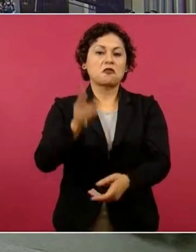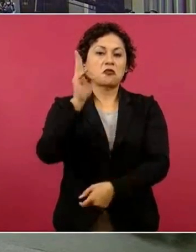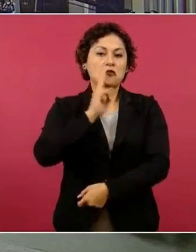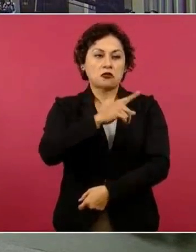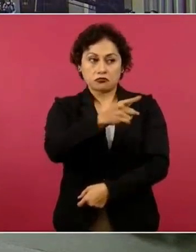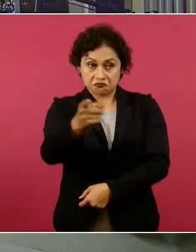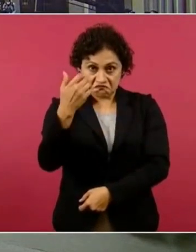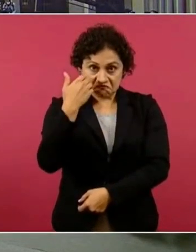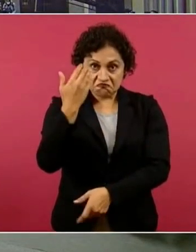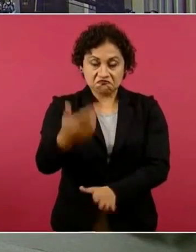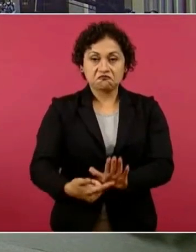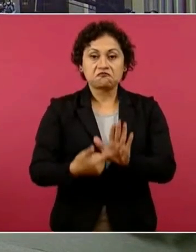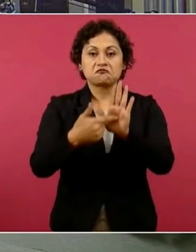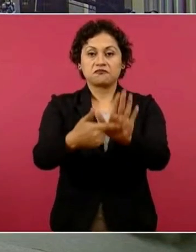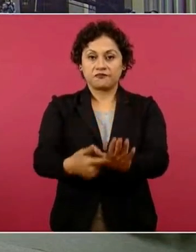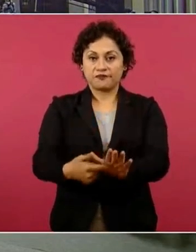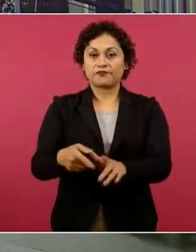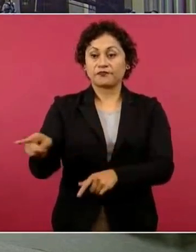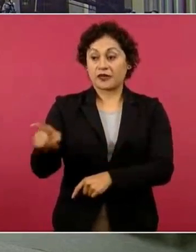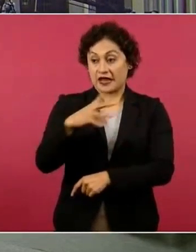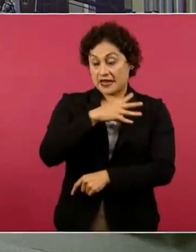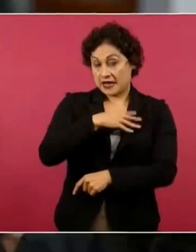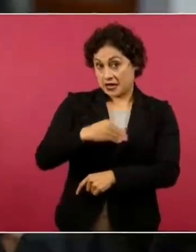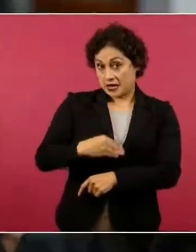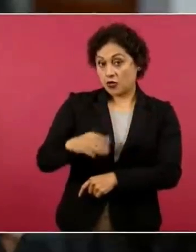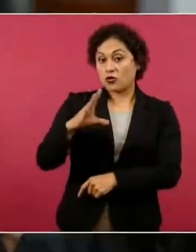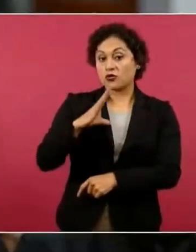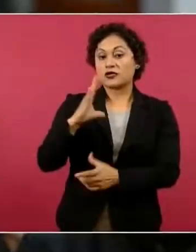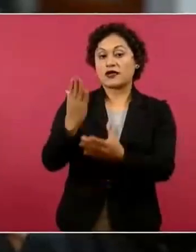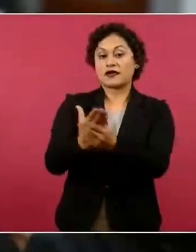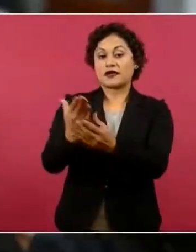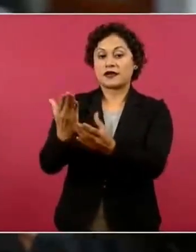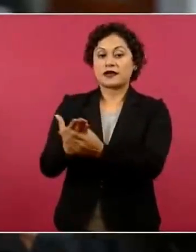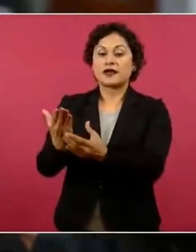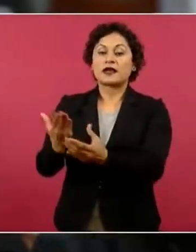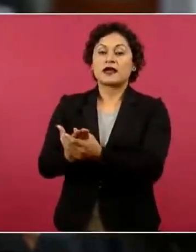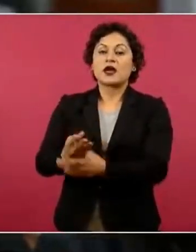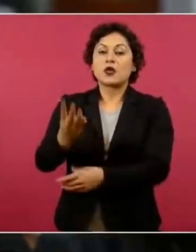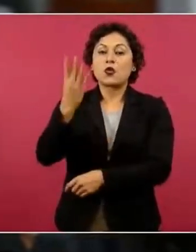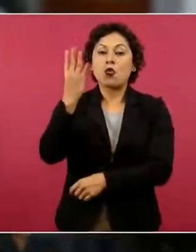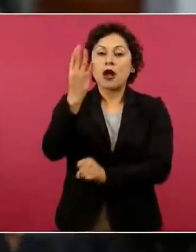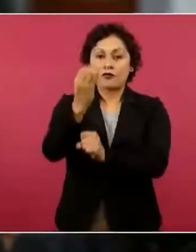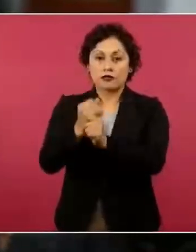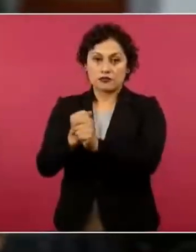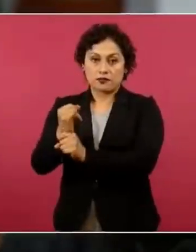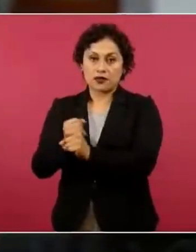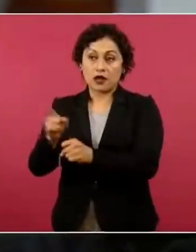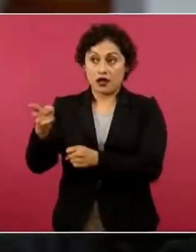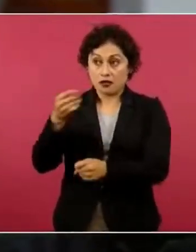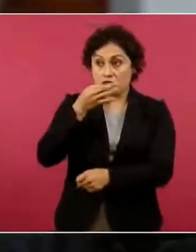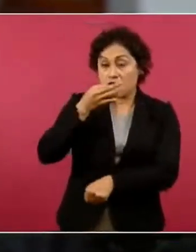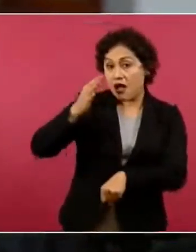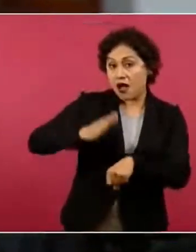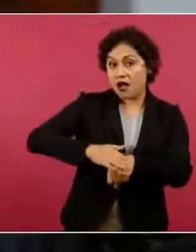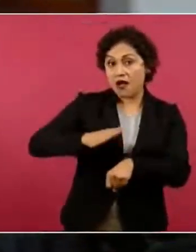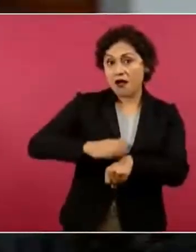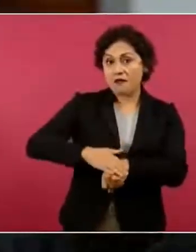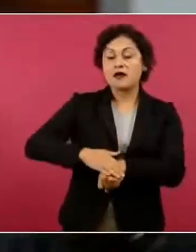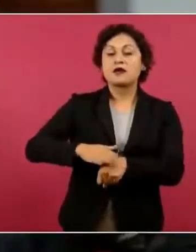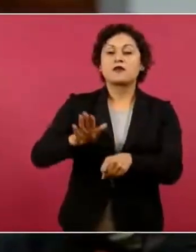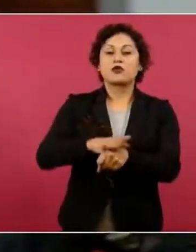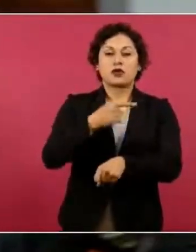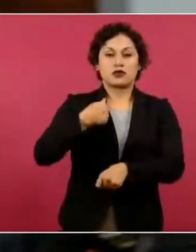Y el hijo trae 4 carpetas de investigación, el que me amenazó por mi exposición, por hechos delictivos, porque incluso él